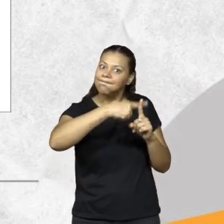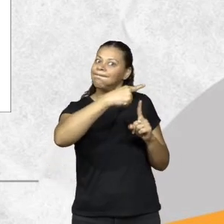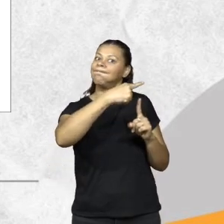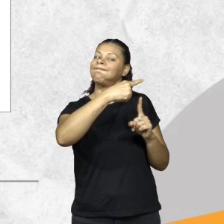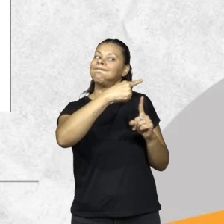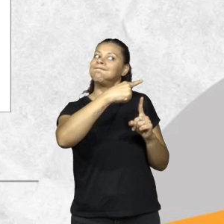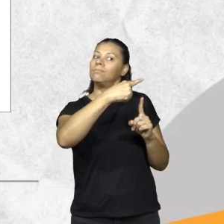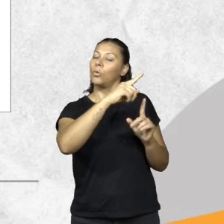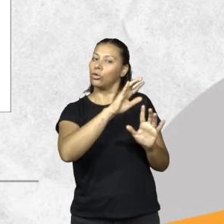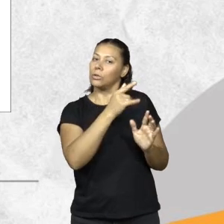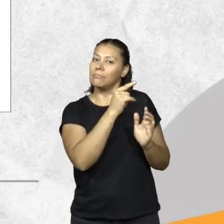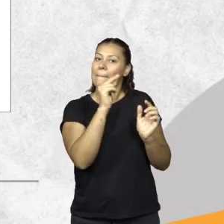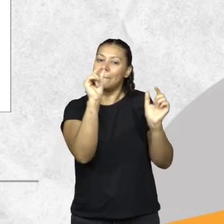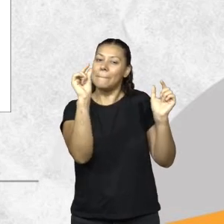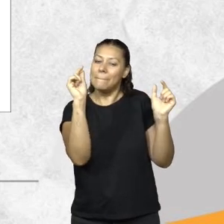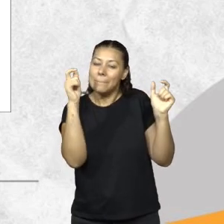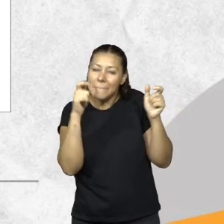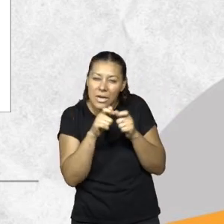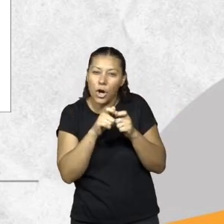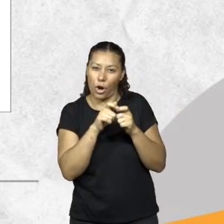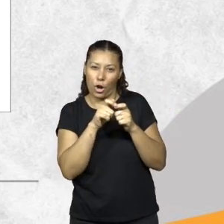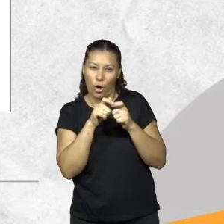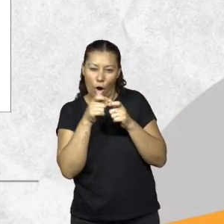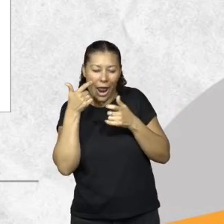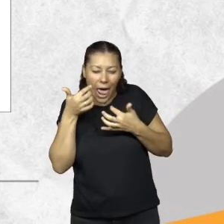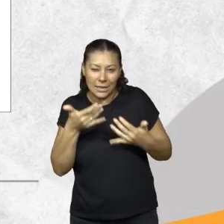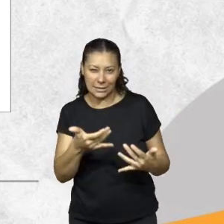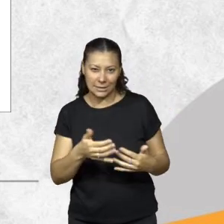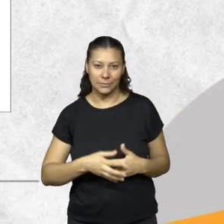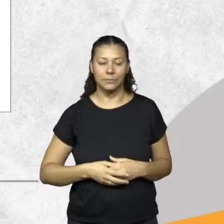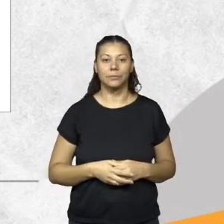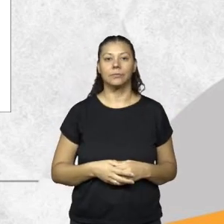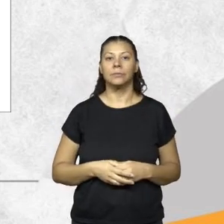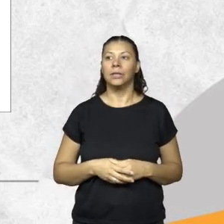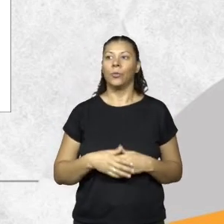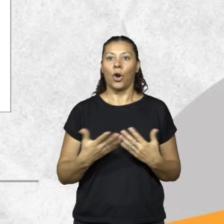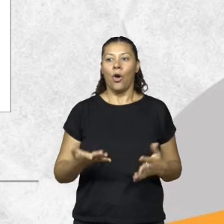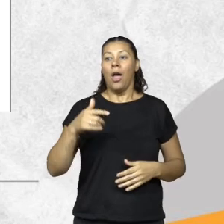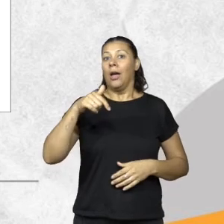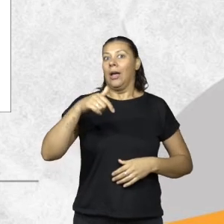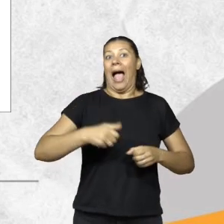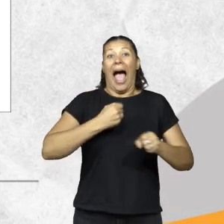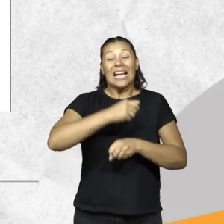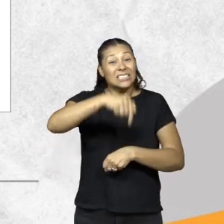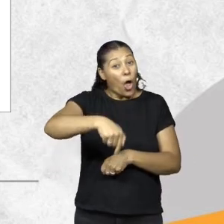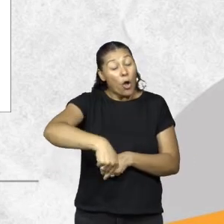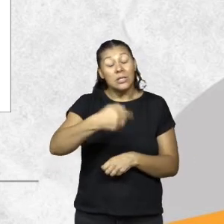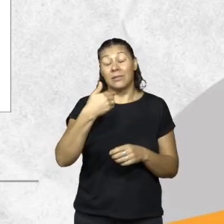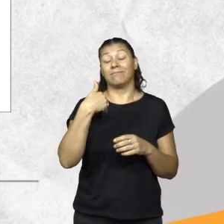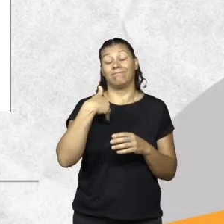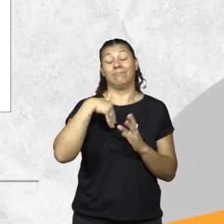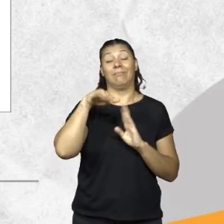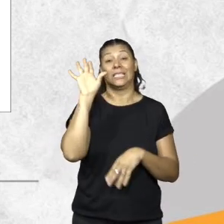el análisis de microcistina. Este es hoy por hoy lo más difícil que tenemos para llevar a